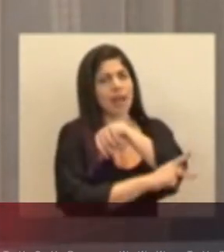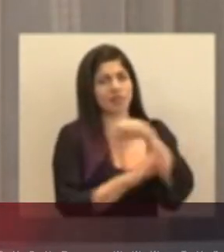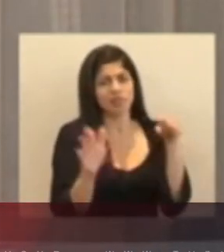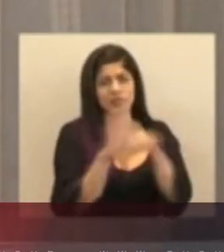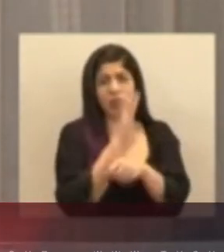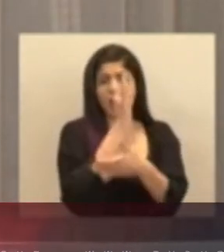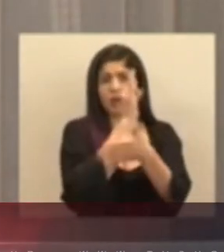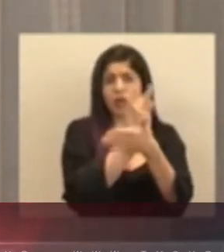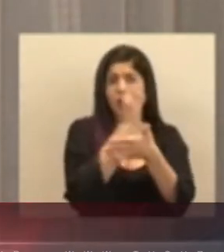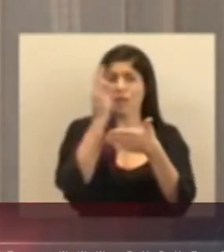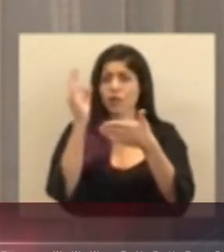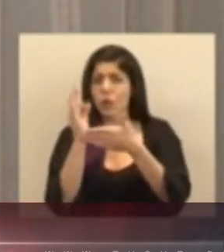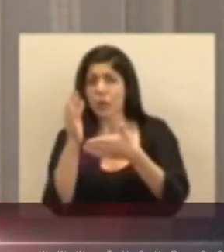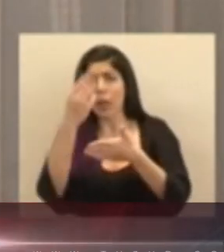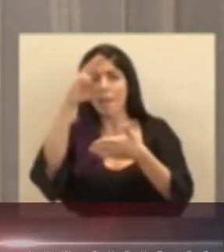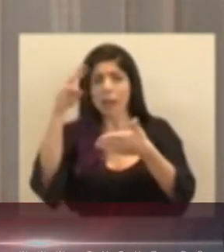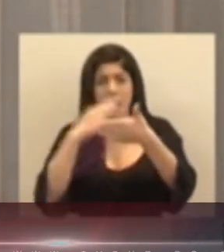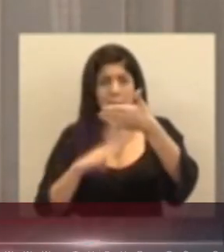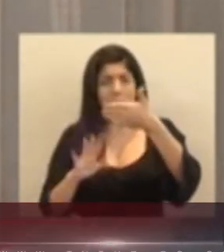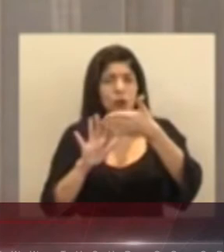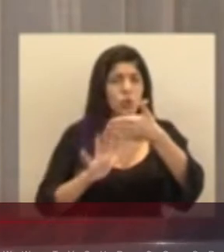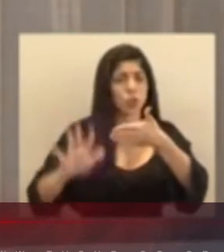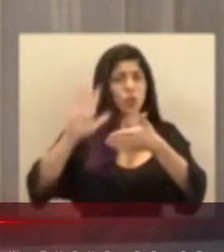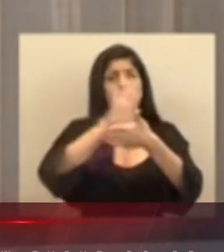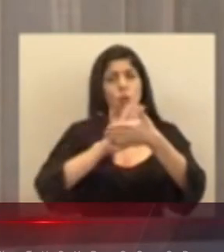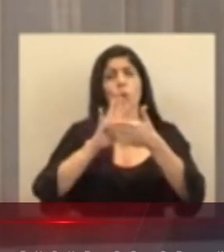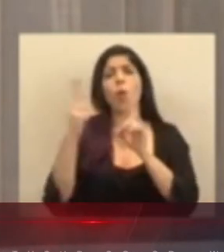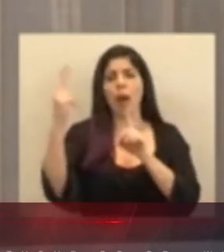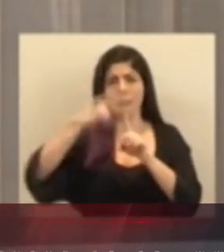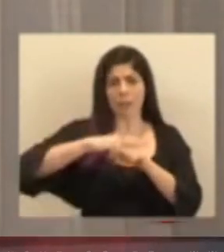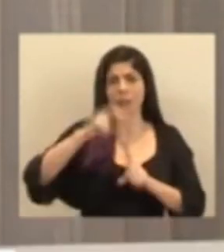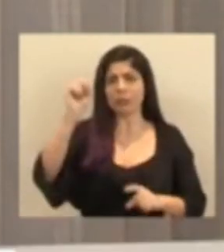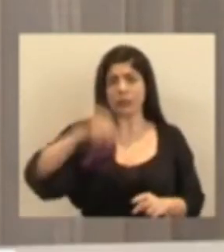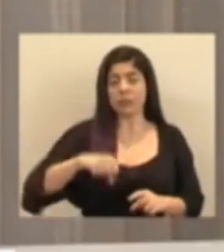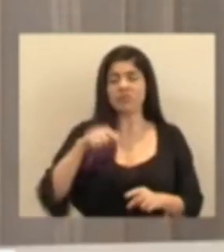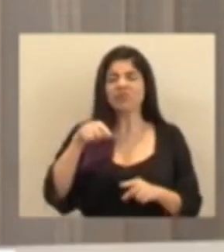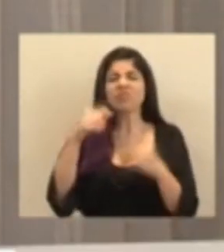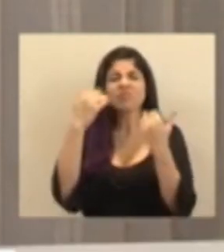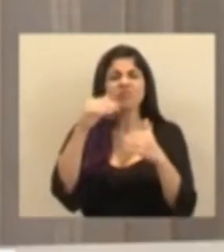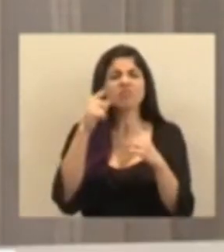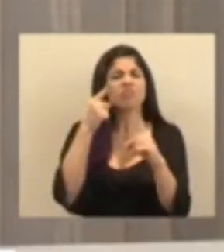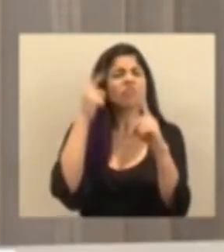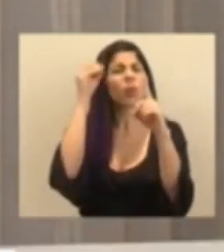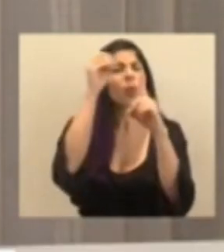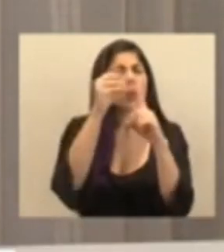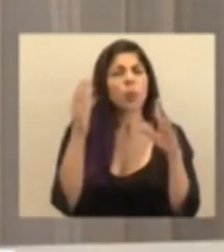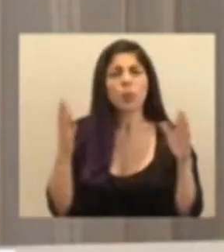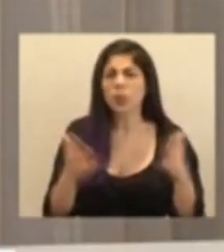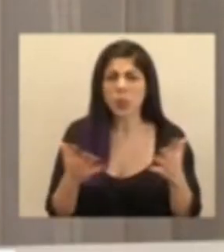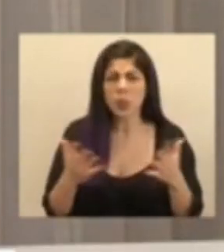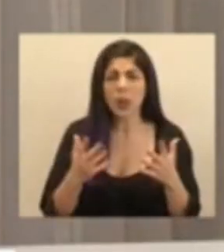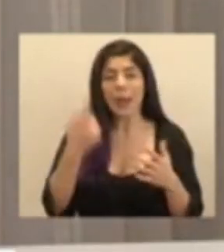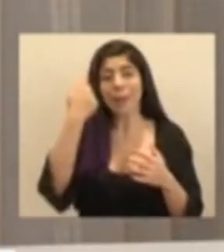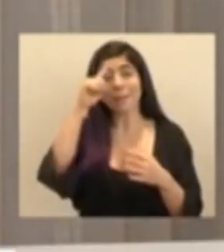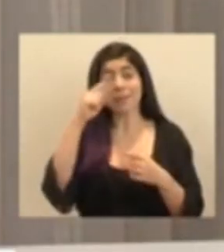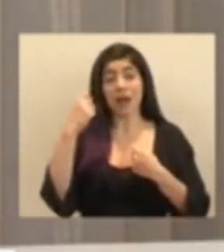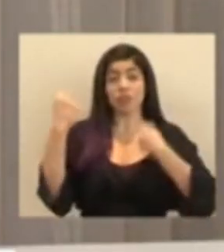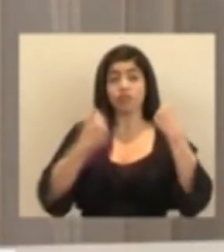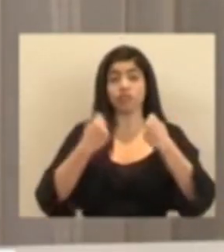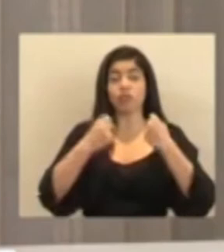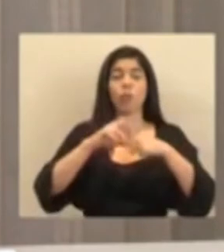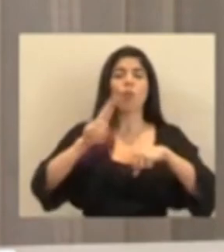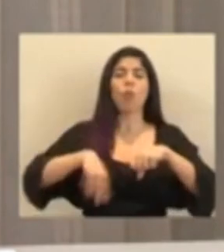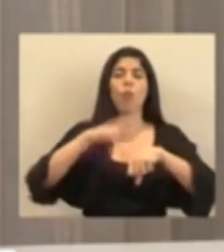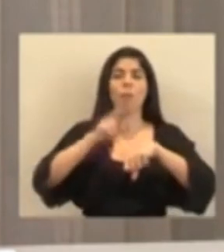frontera a frontera, de mar a mar, y lo que pretende es la restricción vehicular del tránsito ordinario.